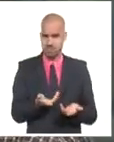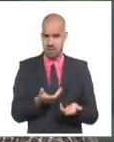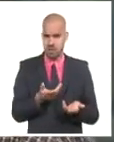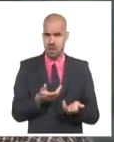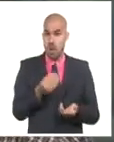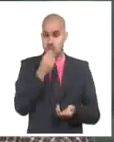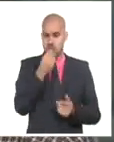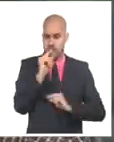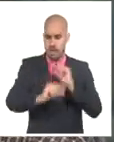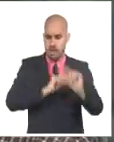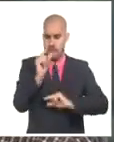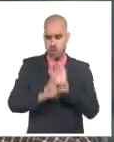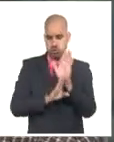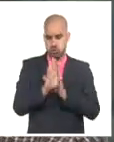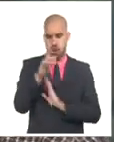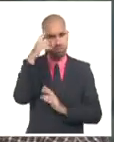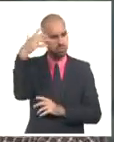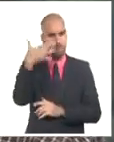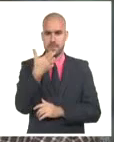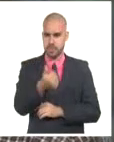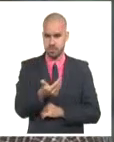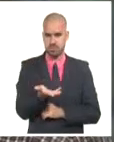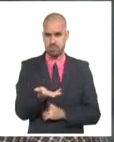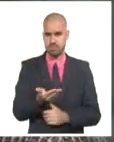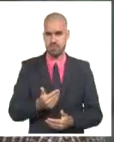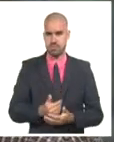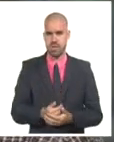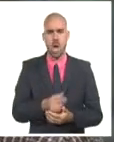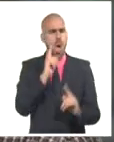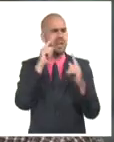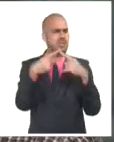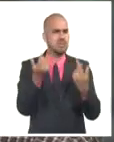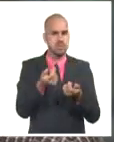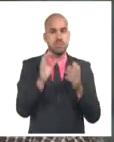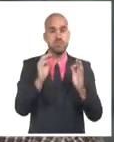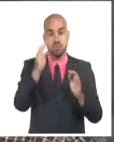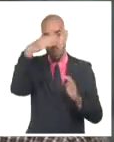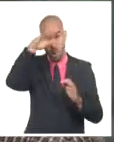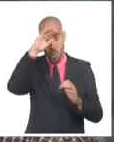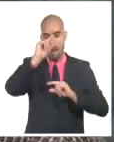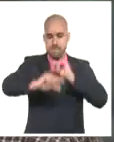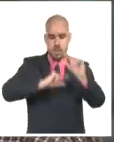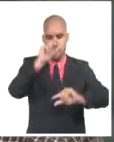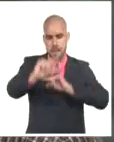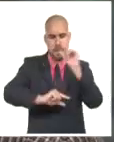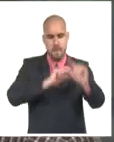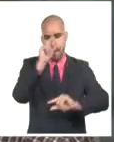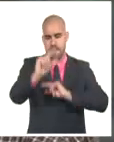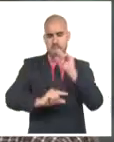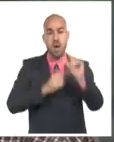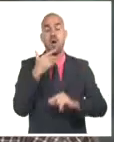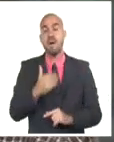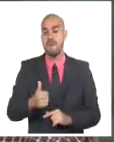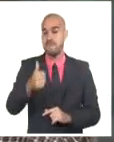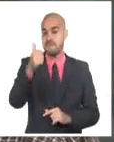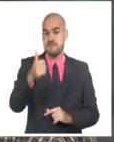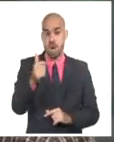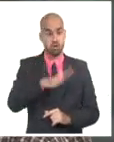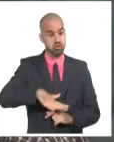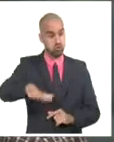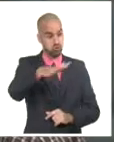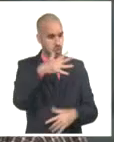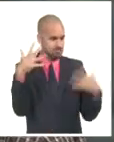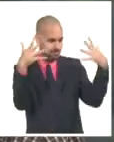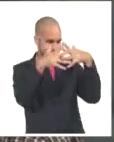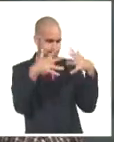desarrollo incluso de la inteligencia, en función de un país cada vez mejor y en función de una colectividad humana